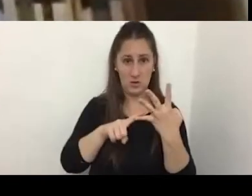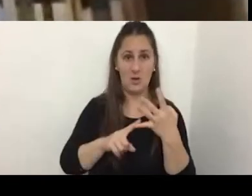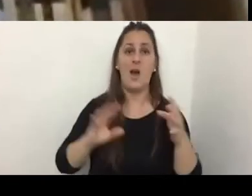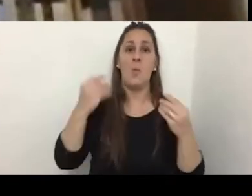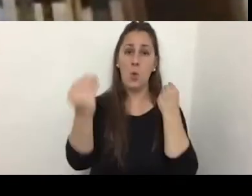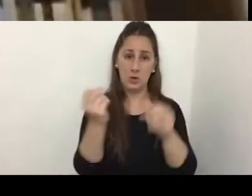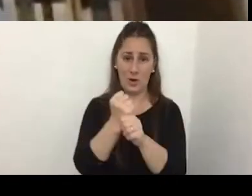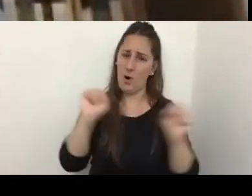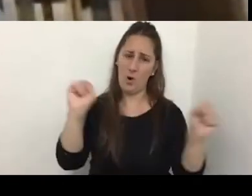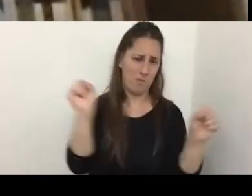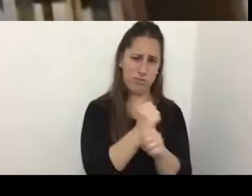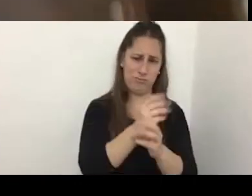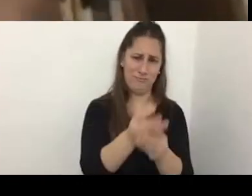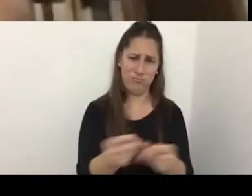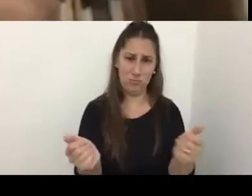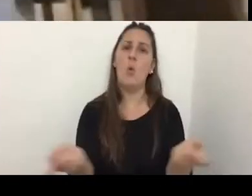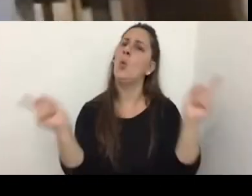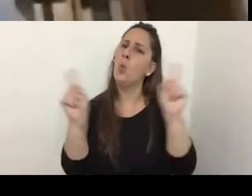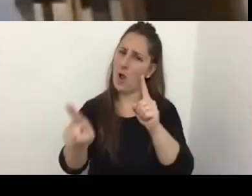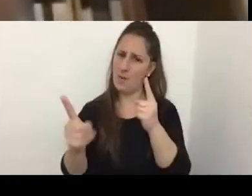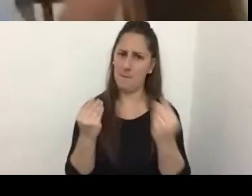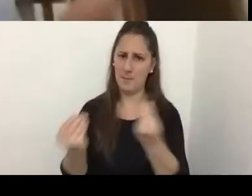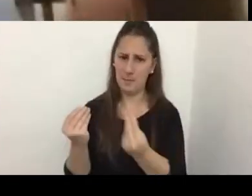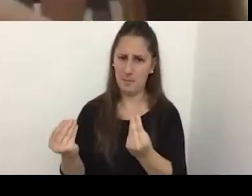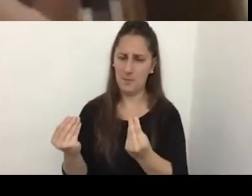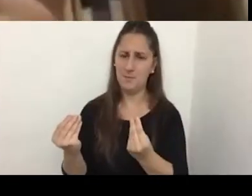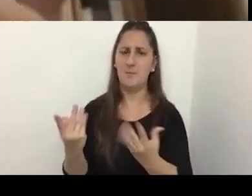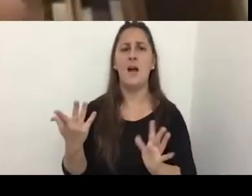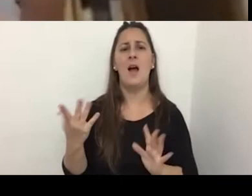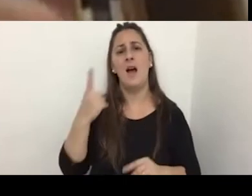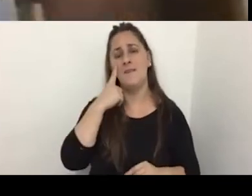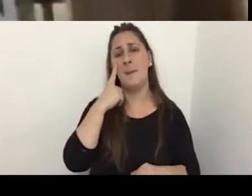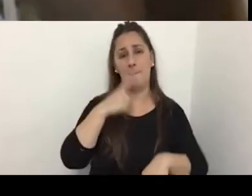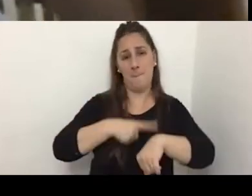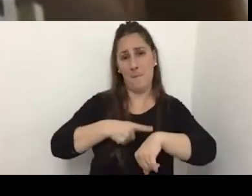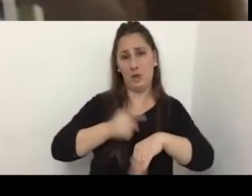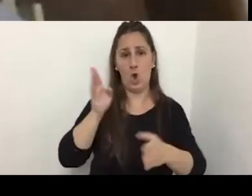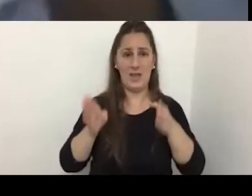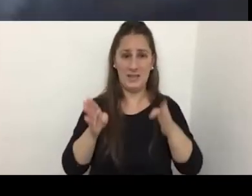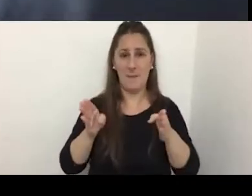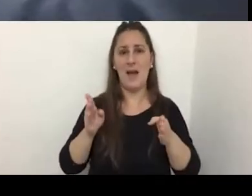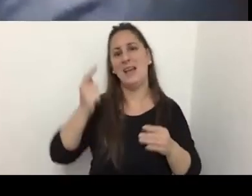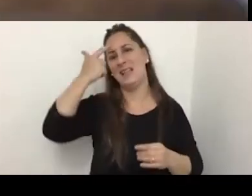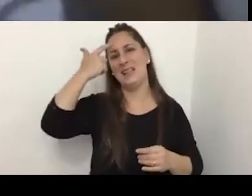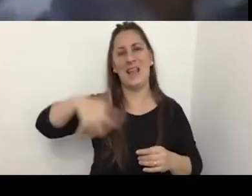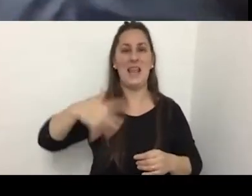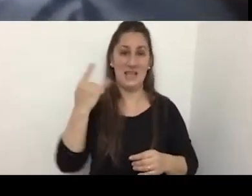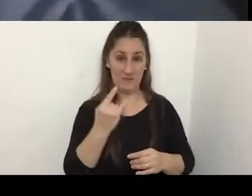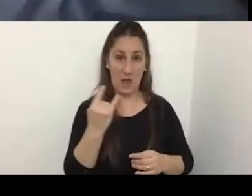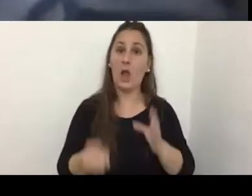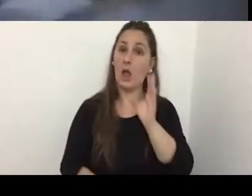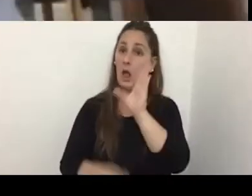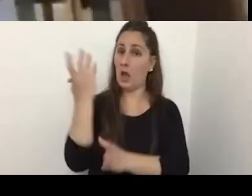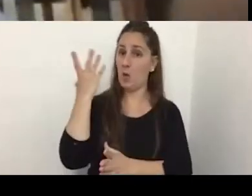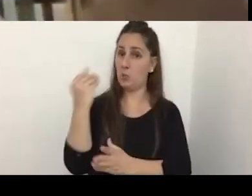trabajo. Después hay que ver, estamos en una primera etapa donde, por ejemplo, la inteligencia artificial crea puestos de trabajo